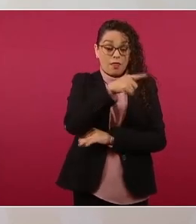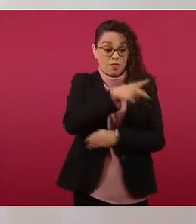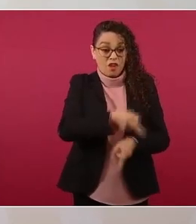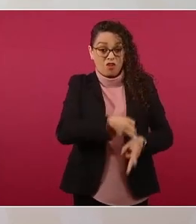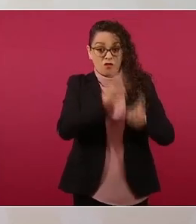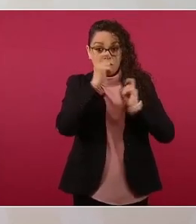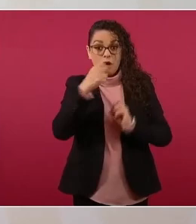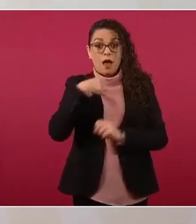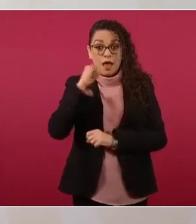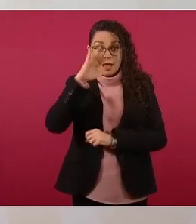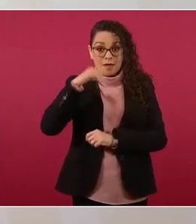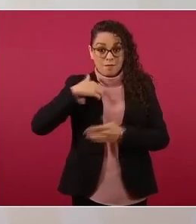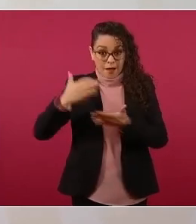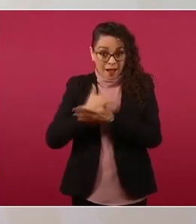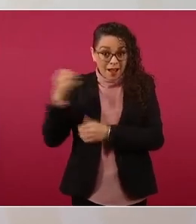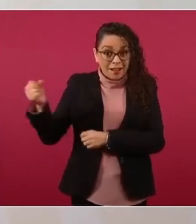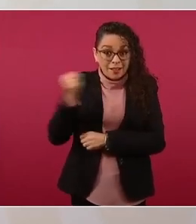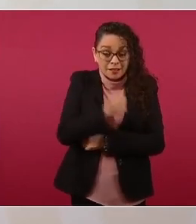europeos